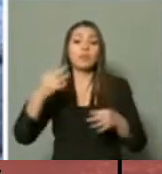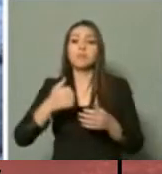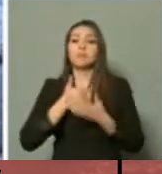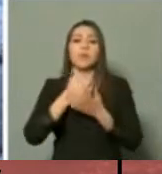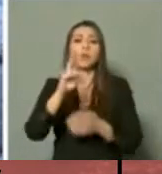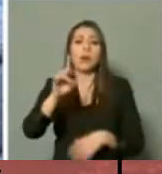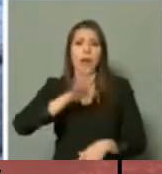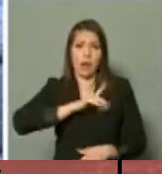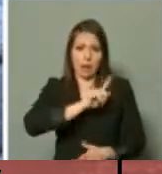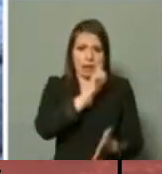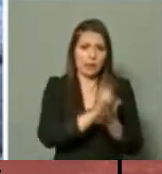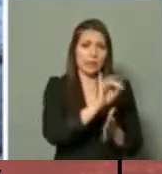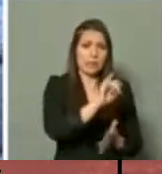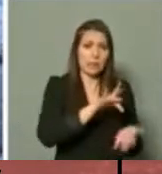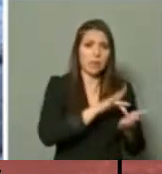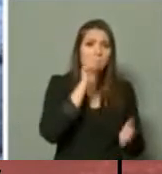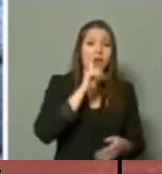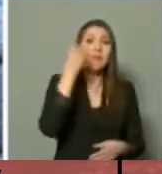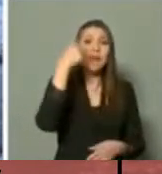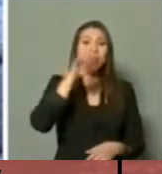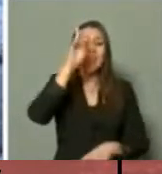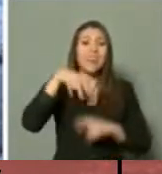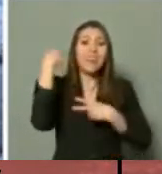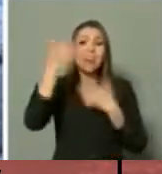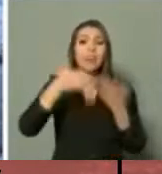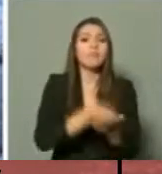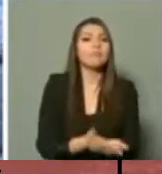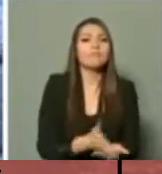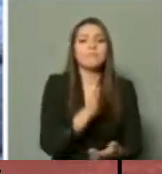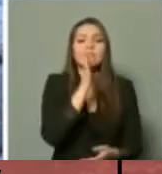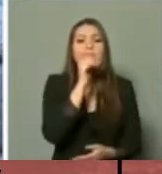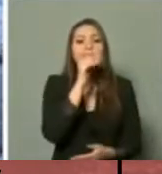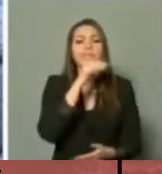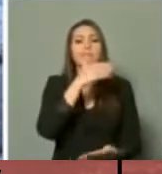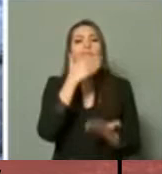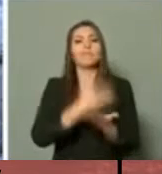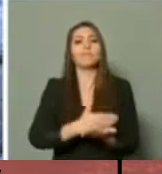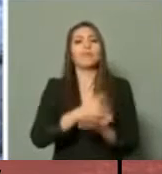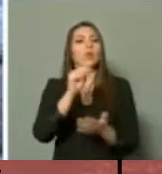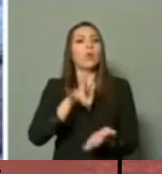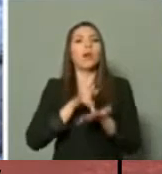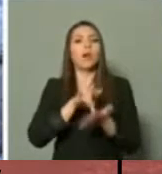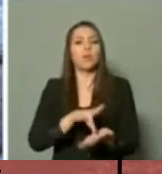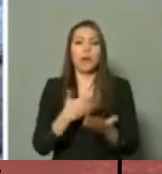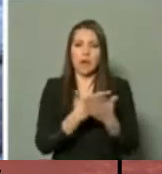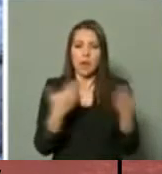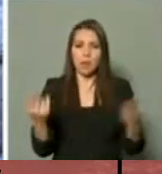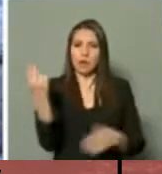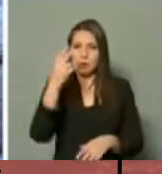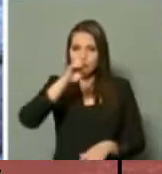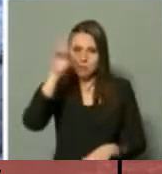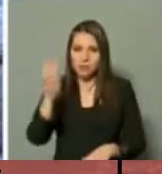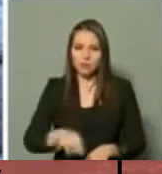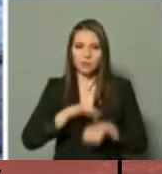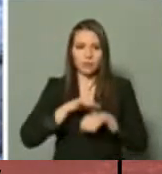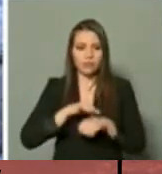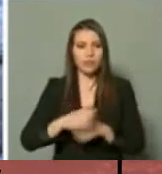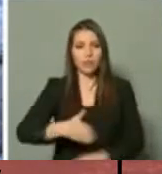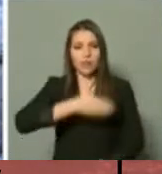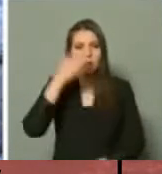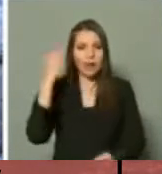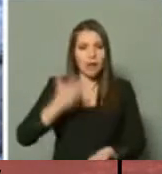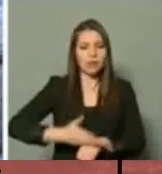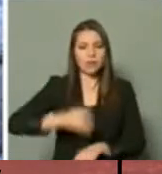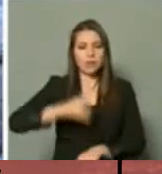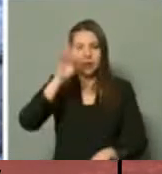las mujeres y a la hora de la hora no las podemos hacer efectivas, hoy yo te propongo que realmente hagamos sanciones efectivas. Si nosotros queremos que